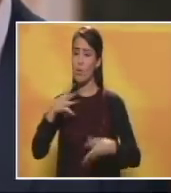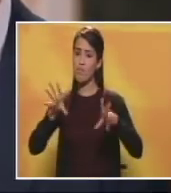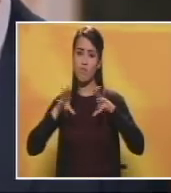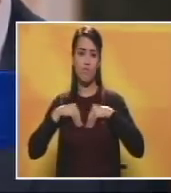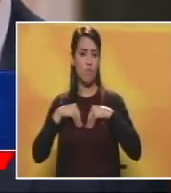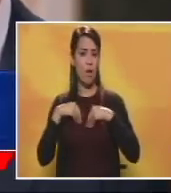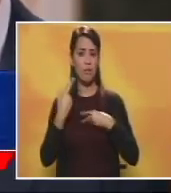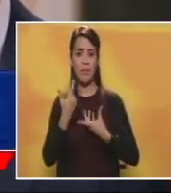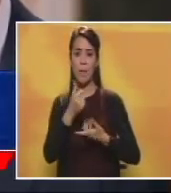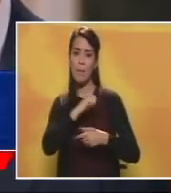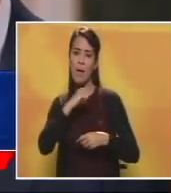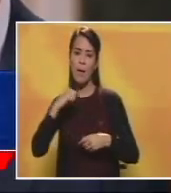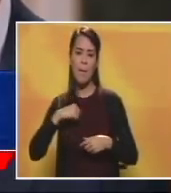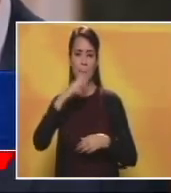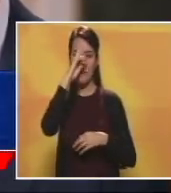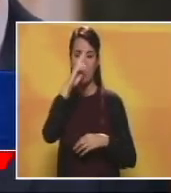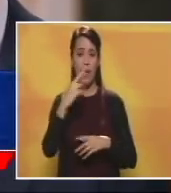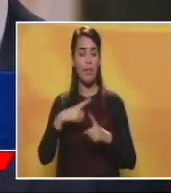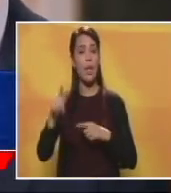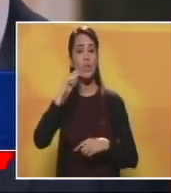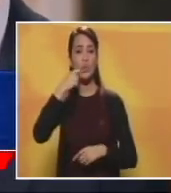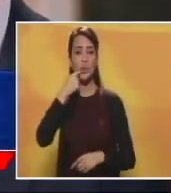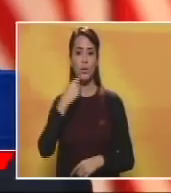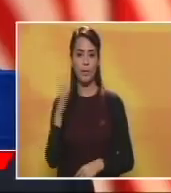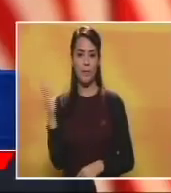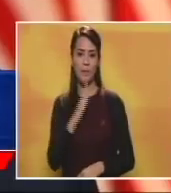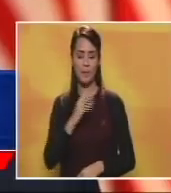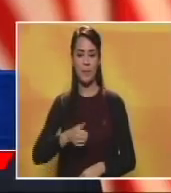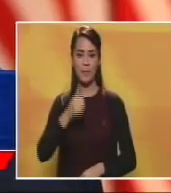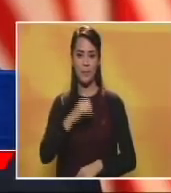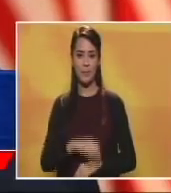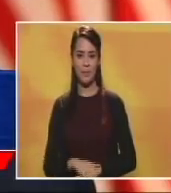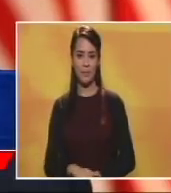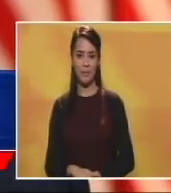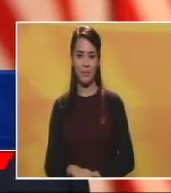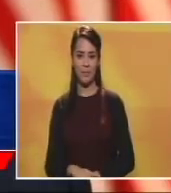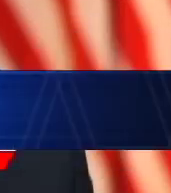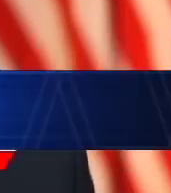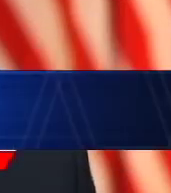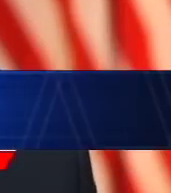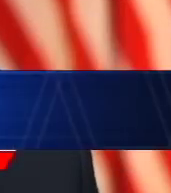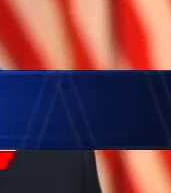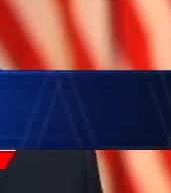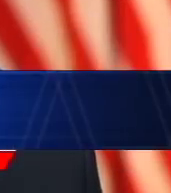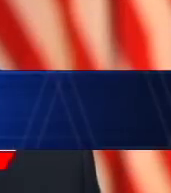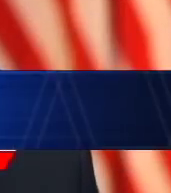aceptará la injerencia de Rusia. Los detalles se los contamos en breve. Ya volvemos.